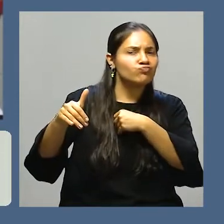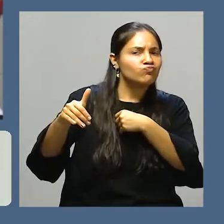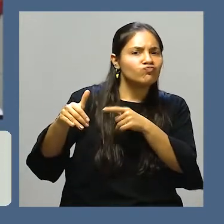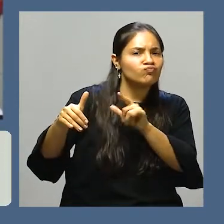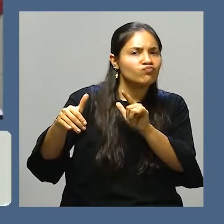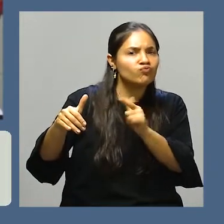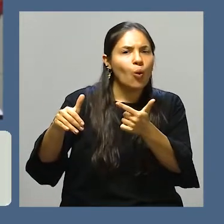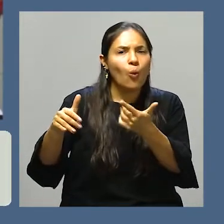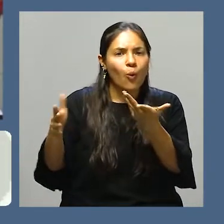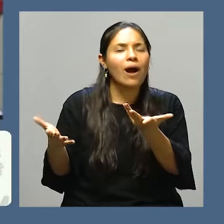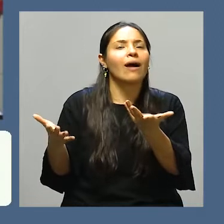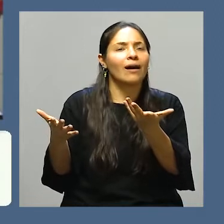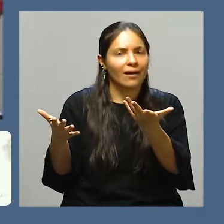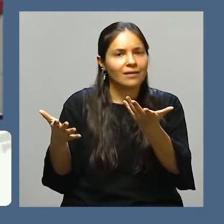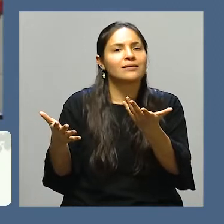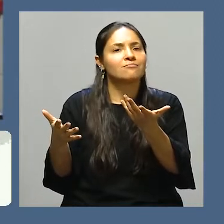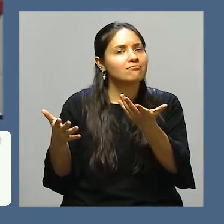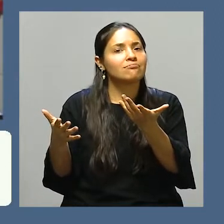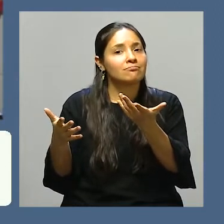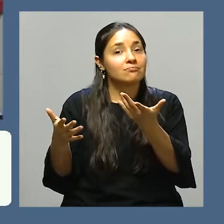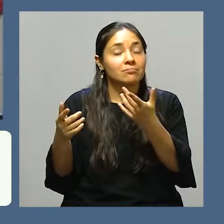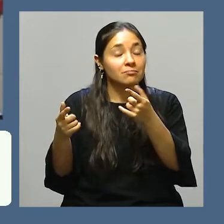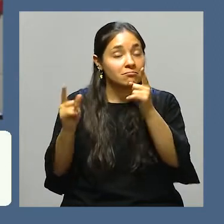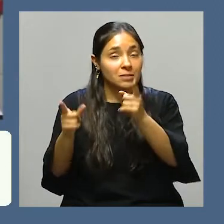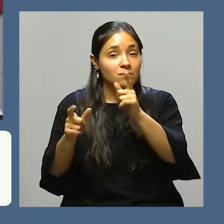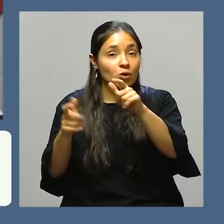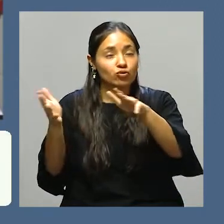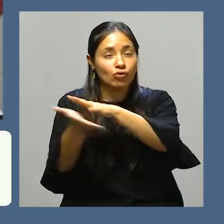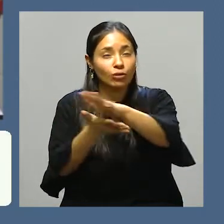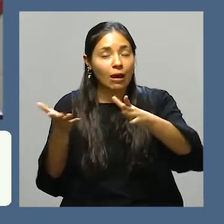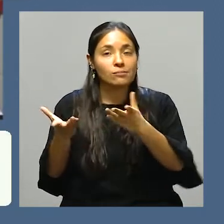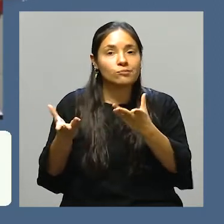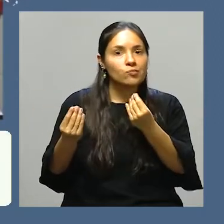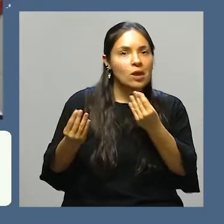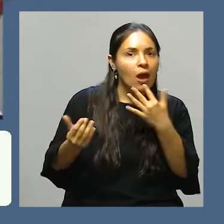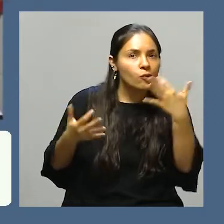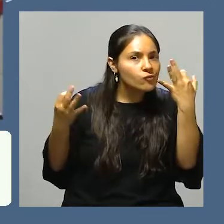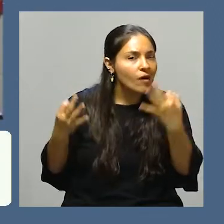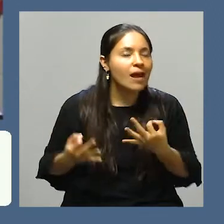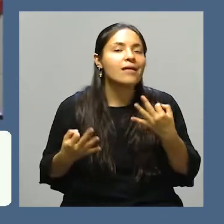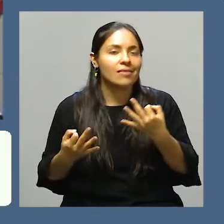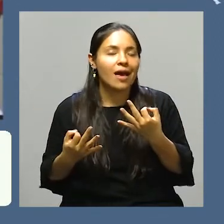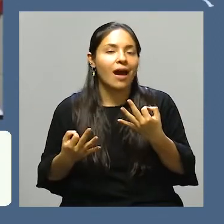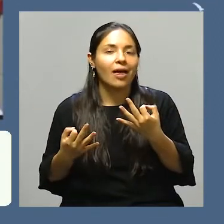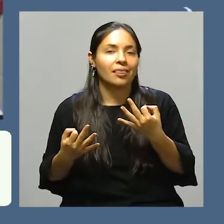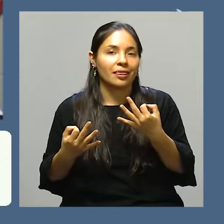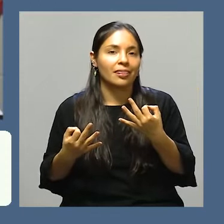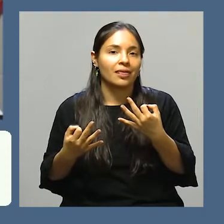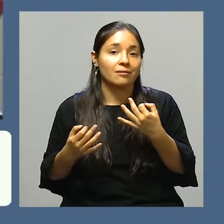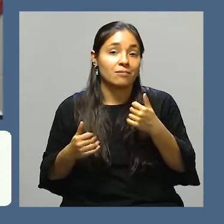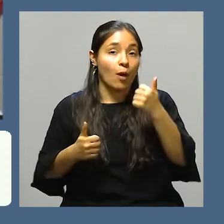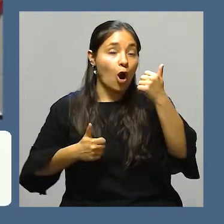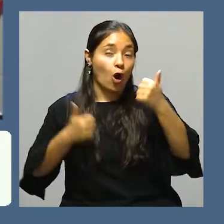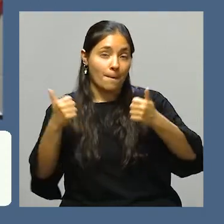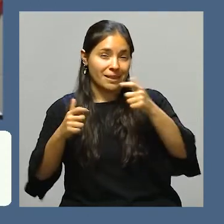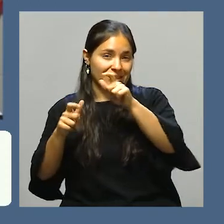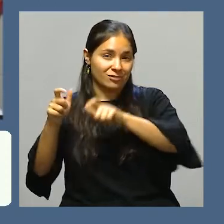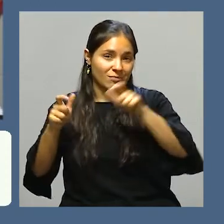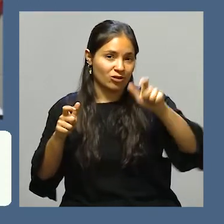son las elecciones en Colombia. Y lo seguimos haciendo con Juan Carlos Arenas, que es docente e investigador de la Universidad de